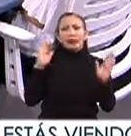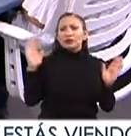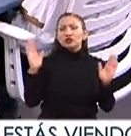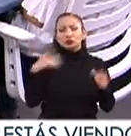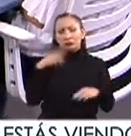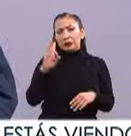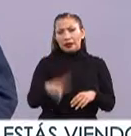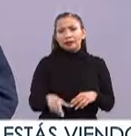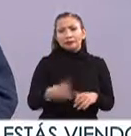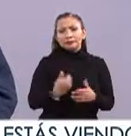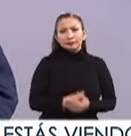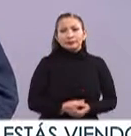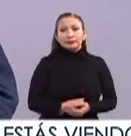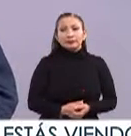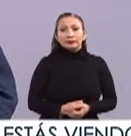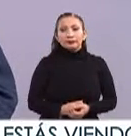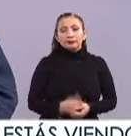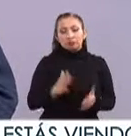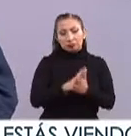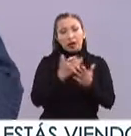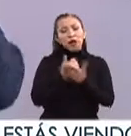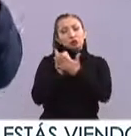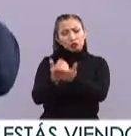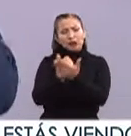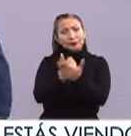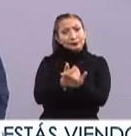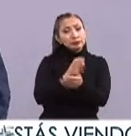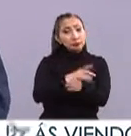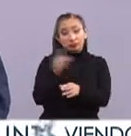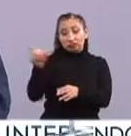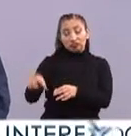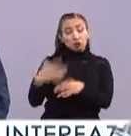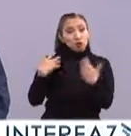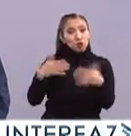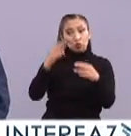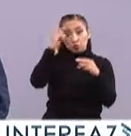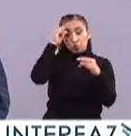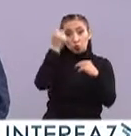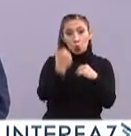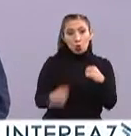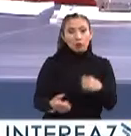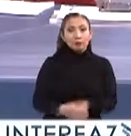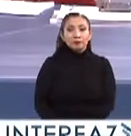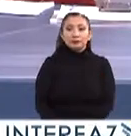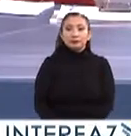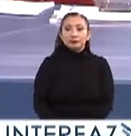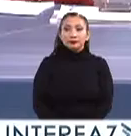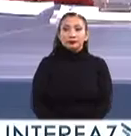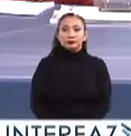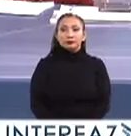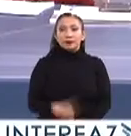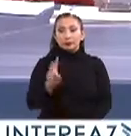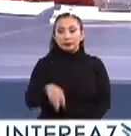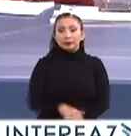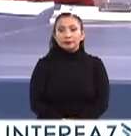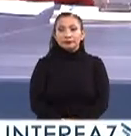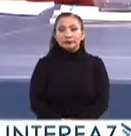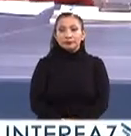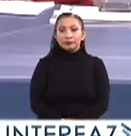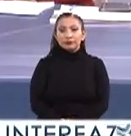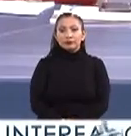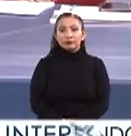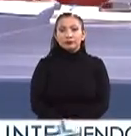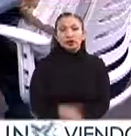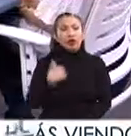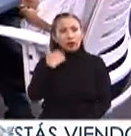fue maravilloso participar con ellos porque además son tremendamente talentosos, la verdad. No cabe la menor duda. Y